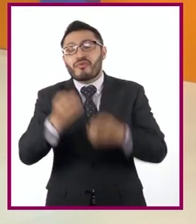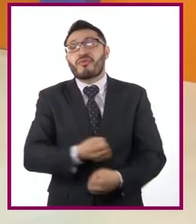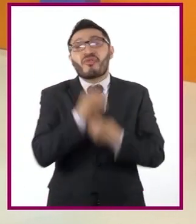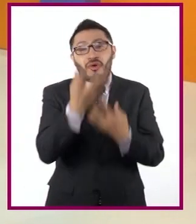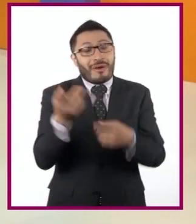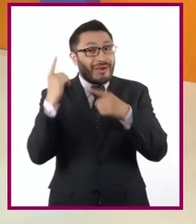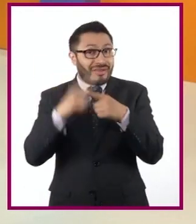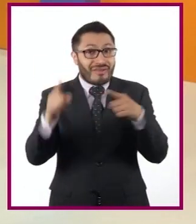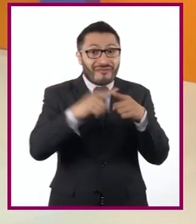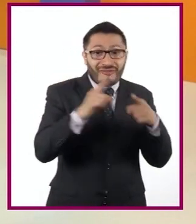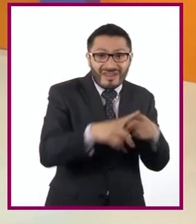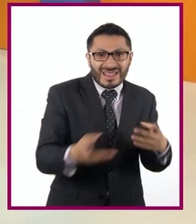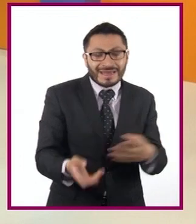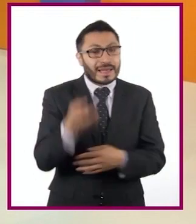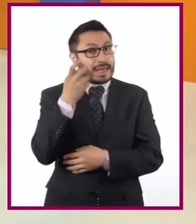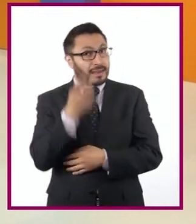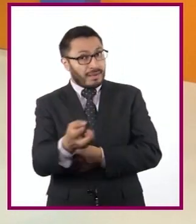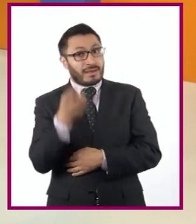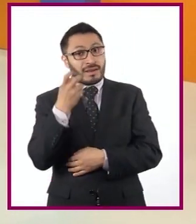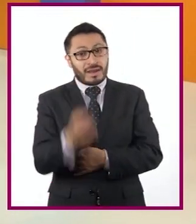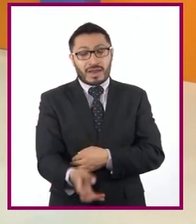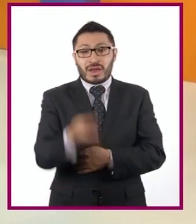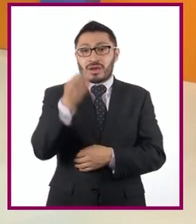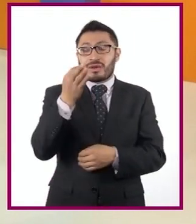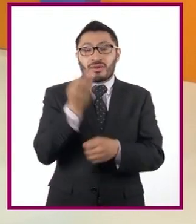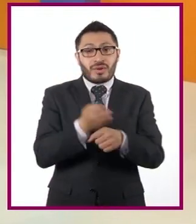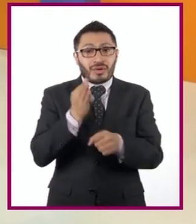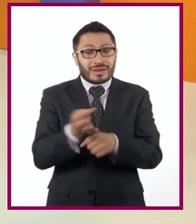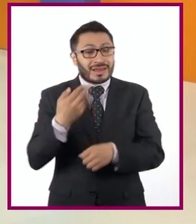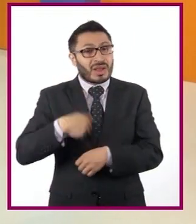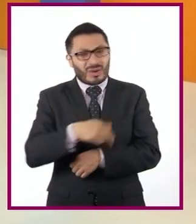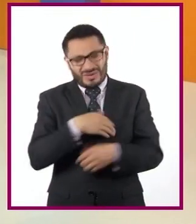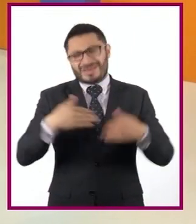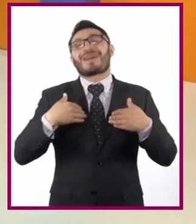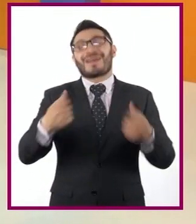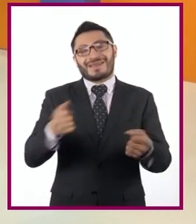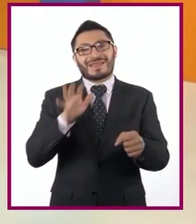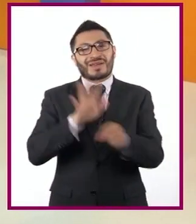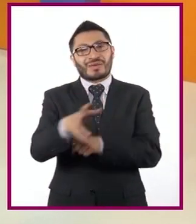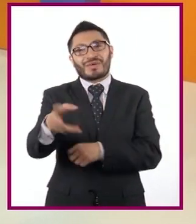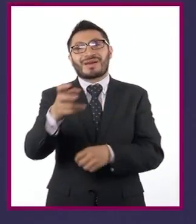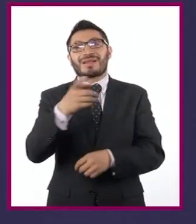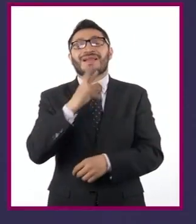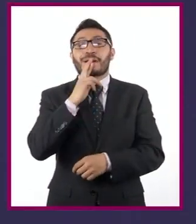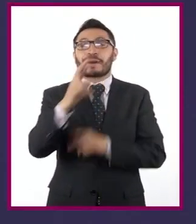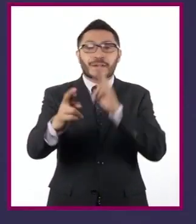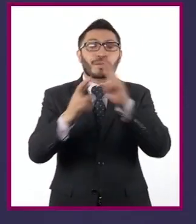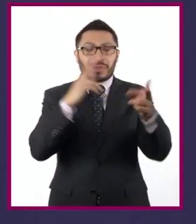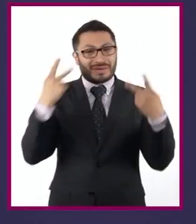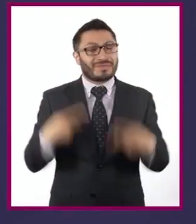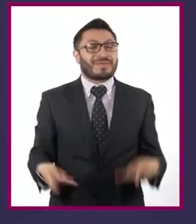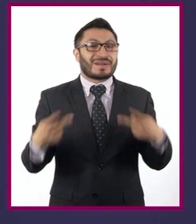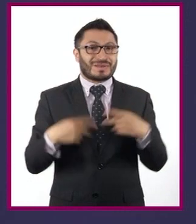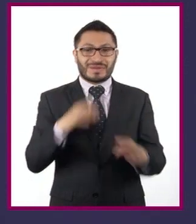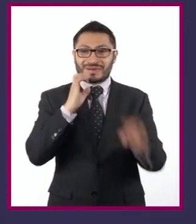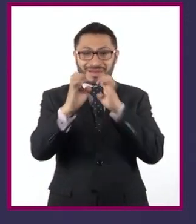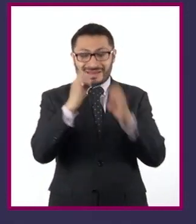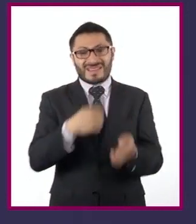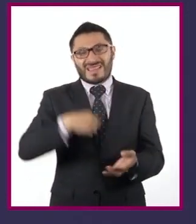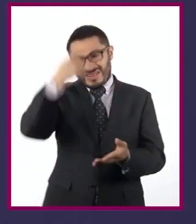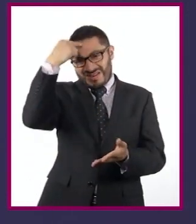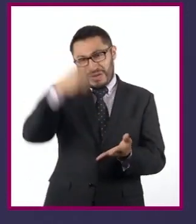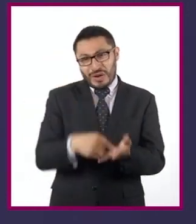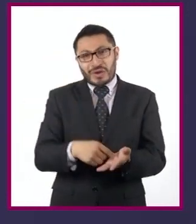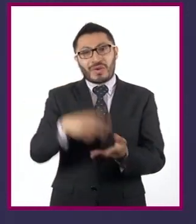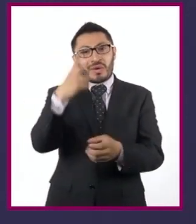son distintas. Es por eso que pudieron entender lo que dicen los entrevistados. Me pareció que el segundo